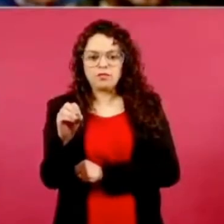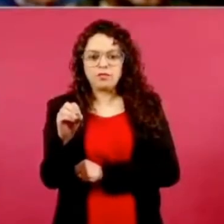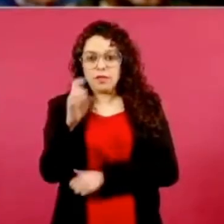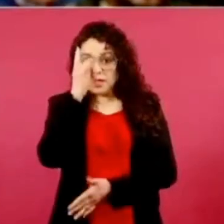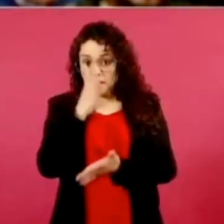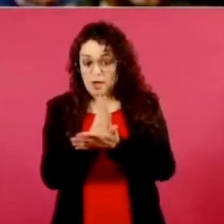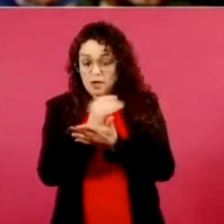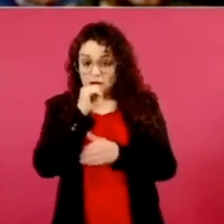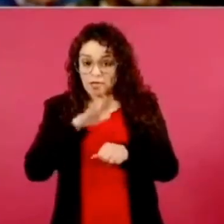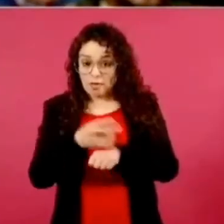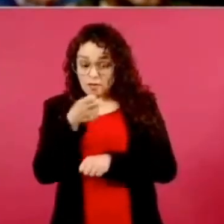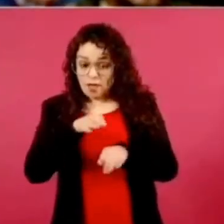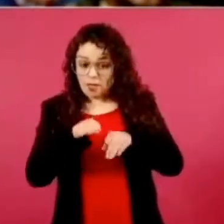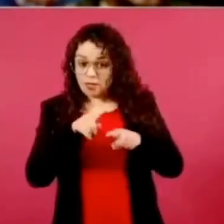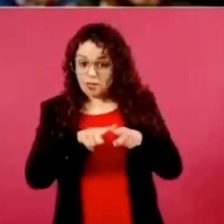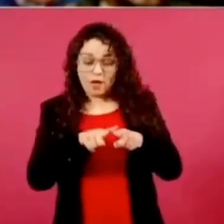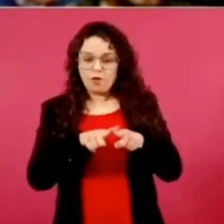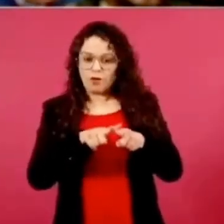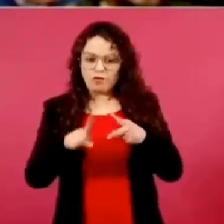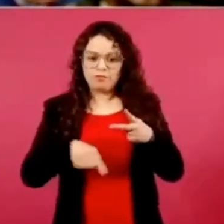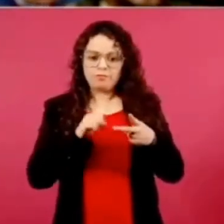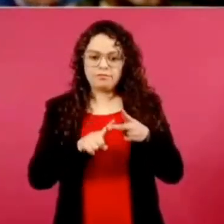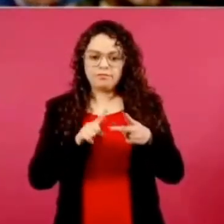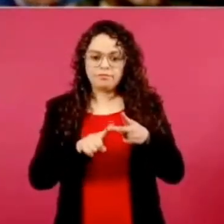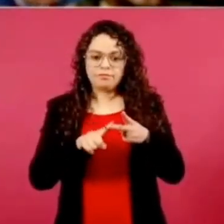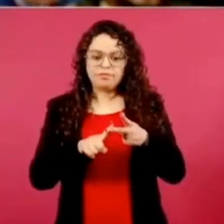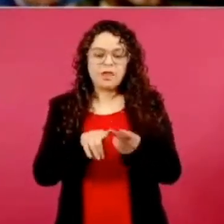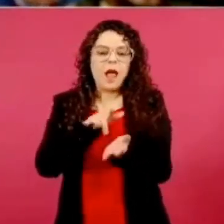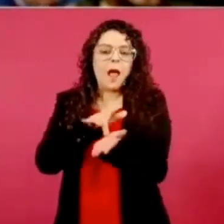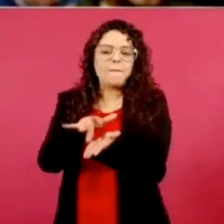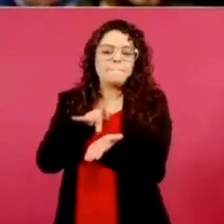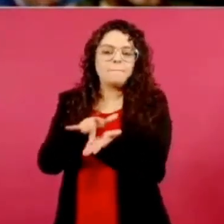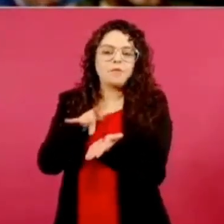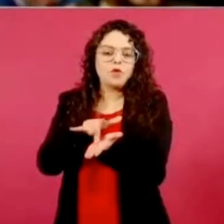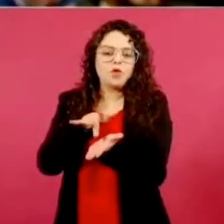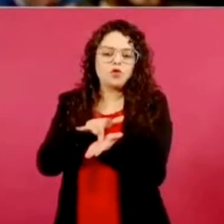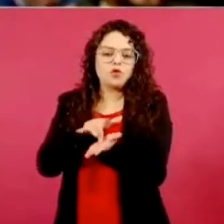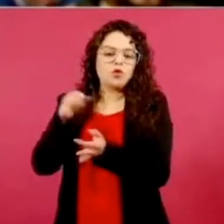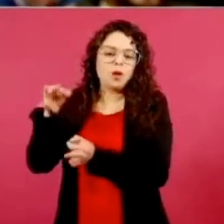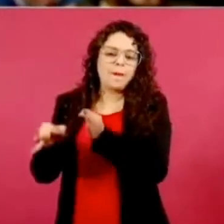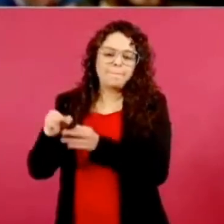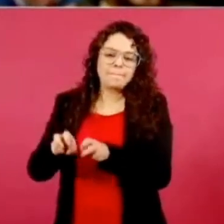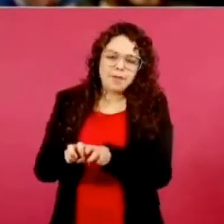también en colusión o apoyo por parte de ministros y ministras,